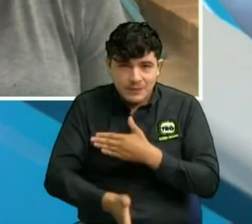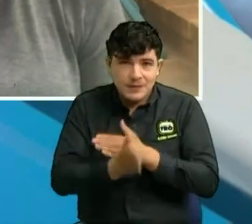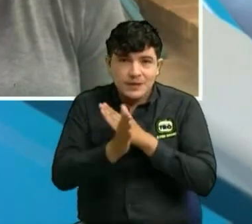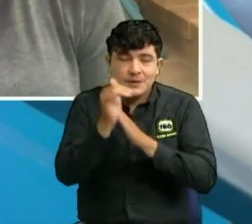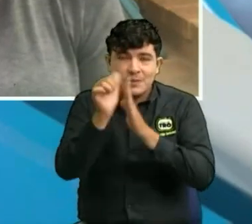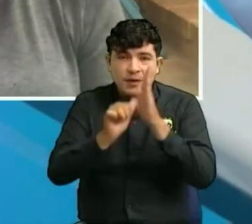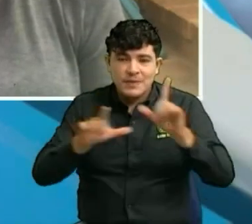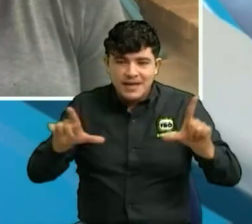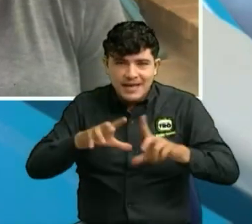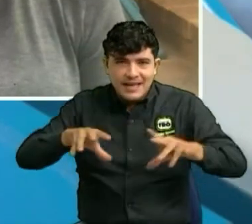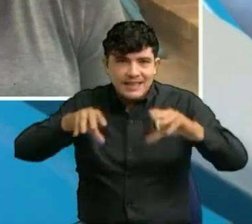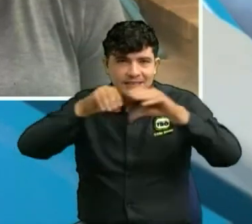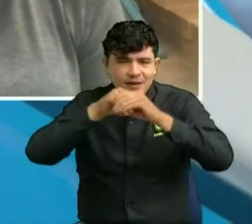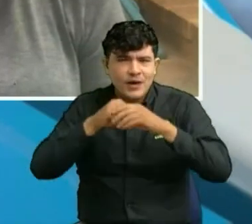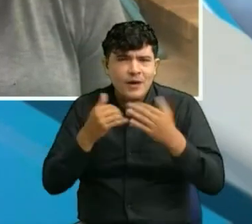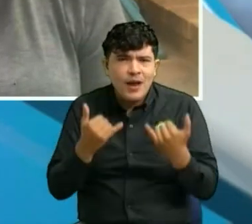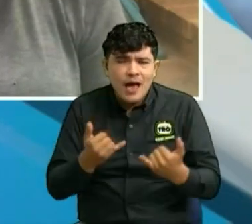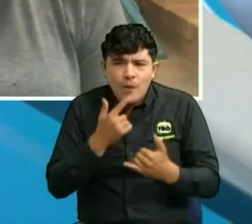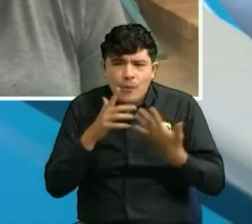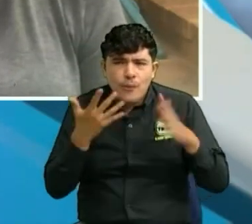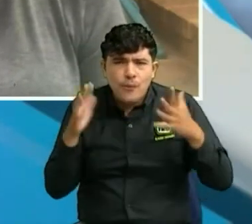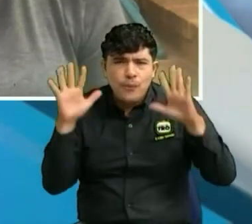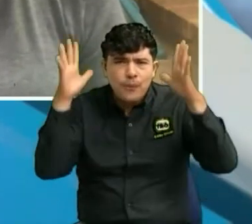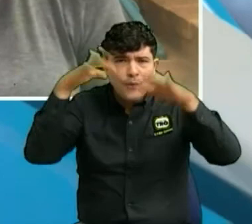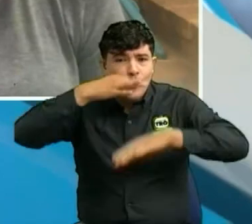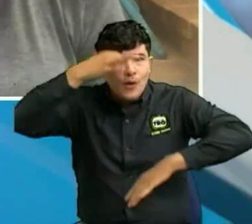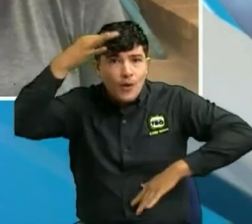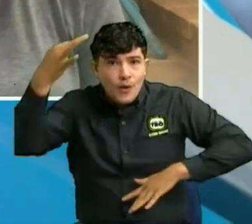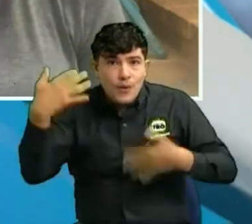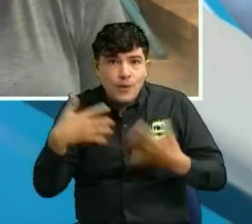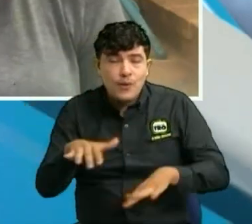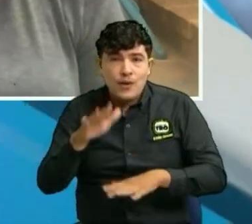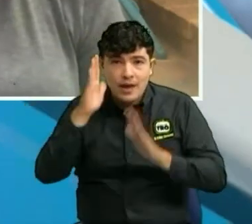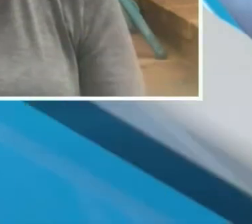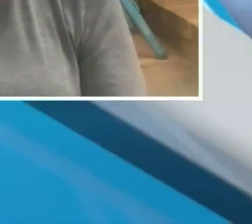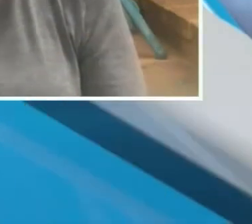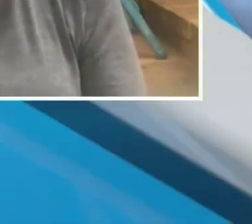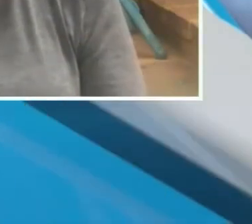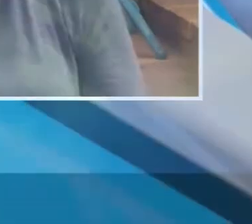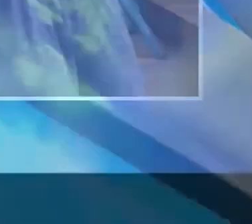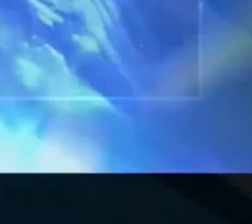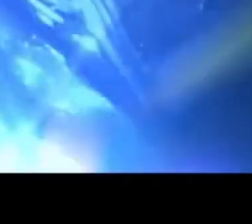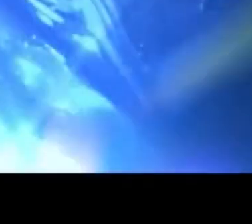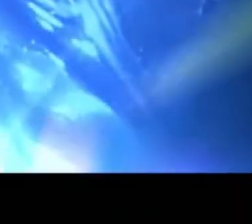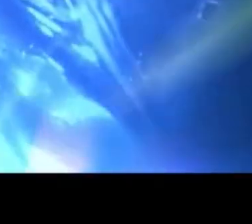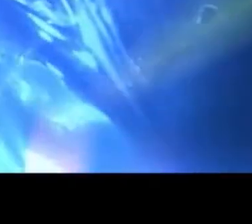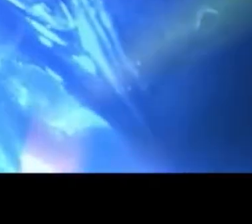también con el Canal TRO, quien se encuentra de fiesta porque estamos nominados a los India Catalina. ¡Feliz tarde!